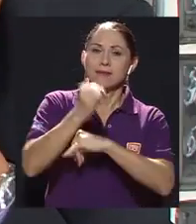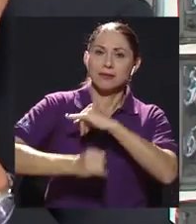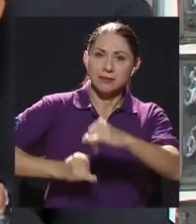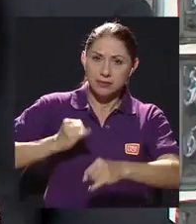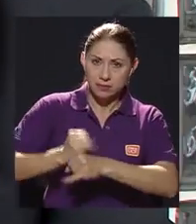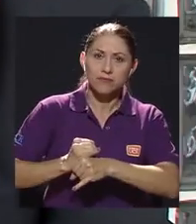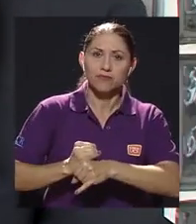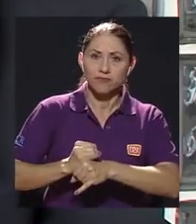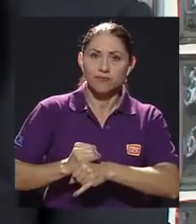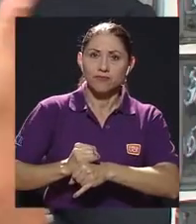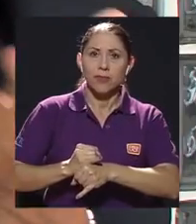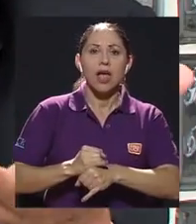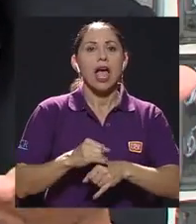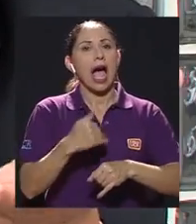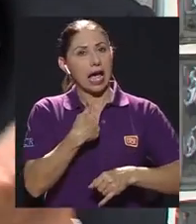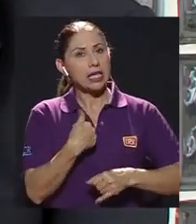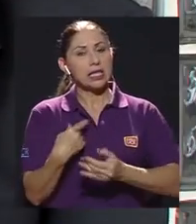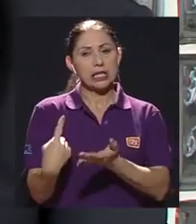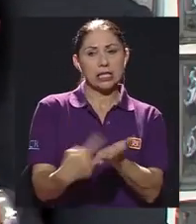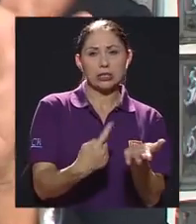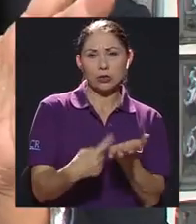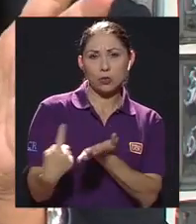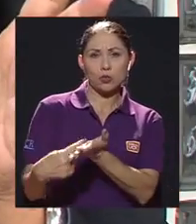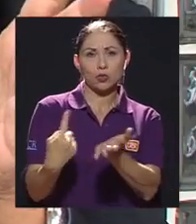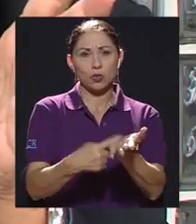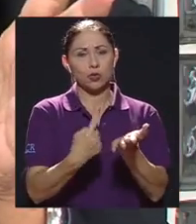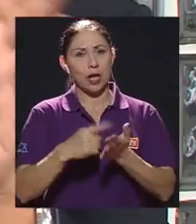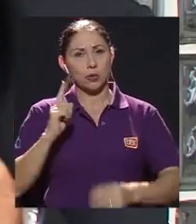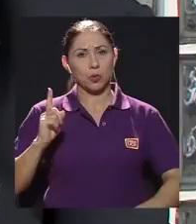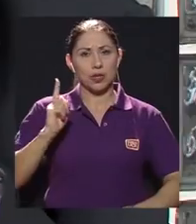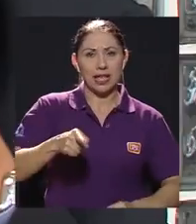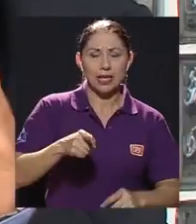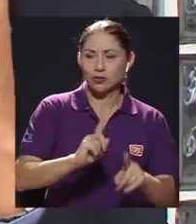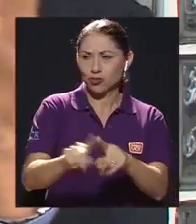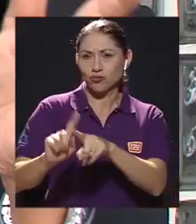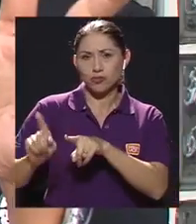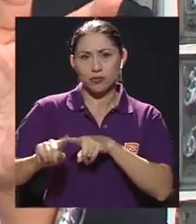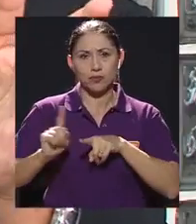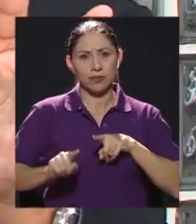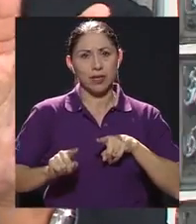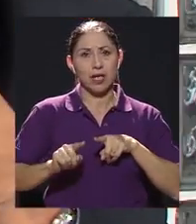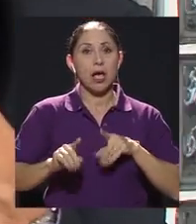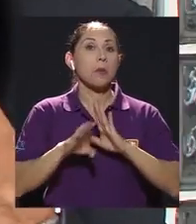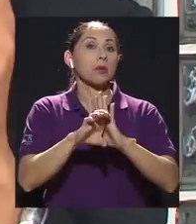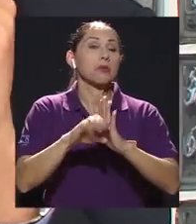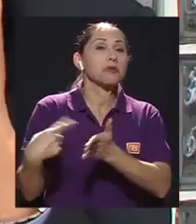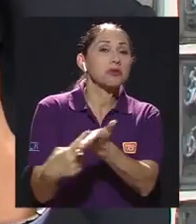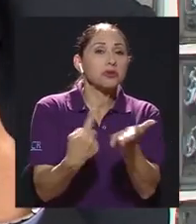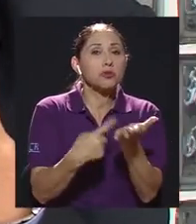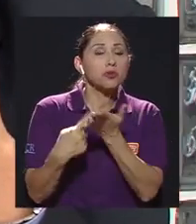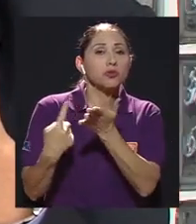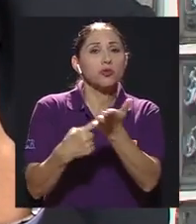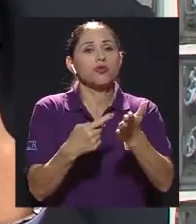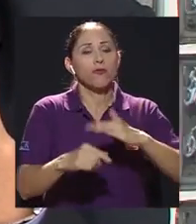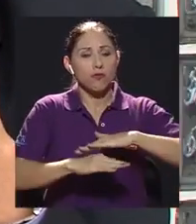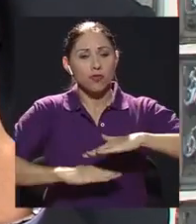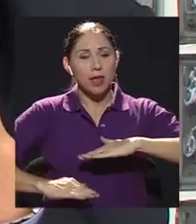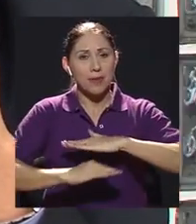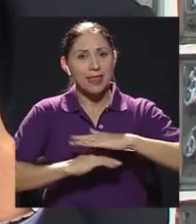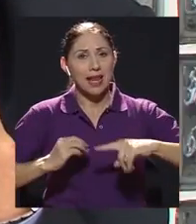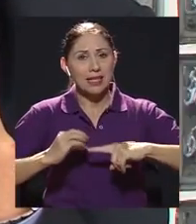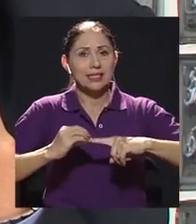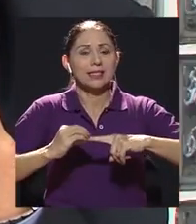que discursos autoritarios de muy diversa naturaleza, discursos fundamentalistas, pudiéramos agregar,